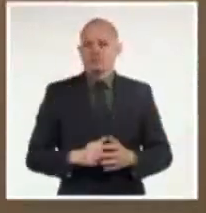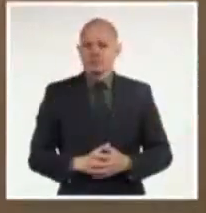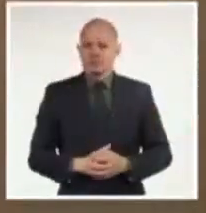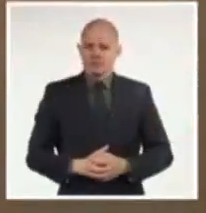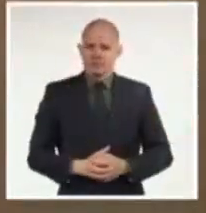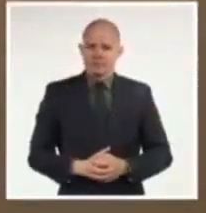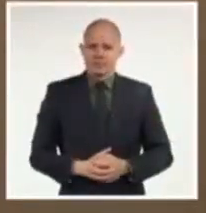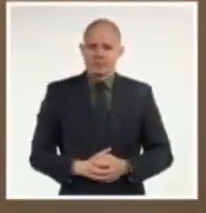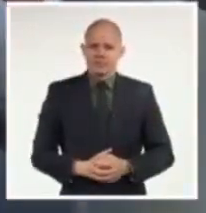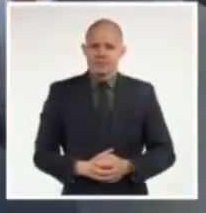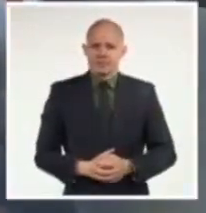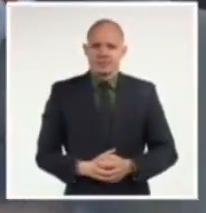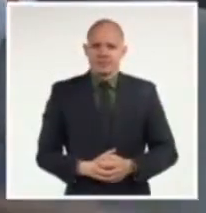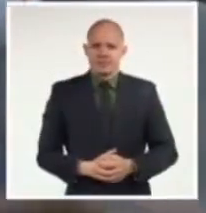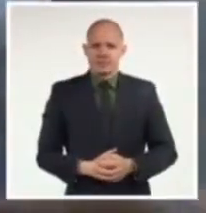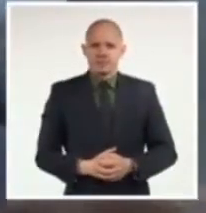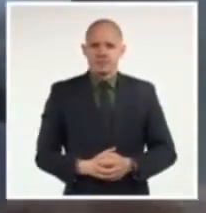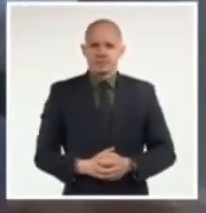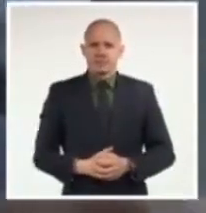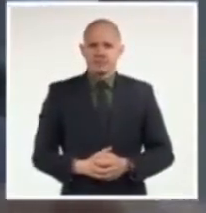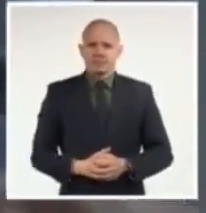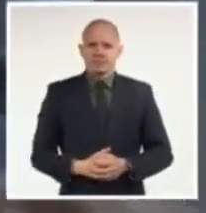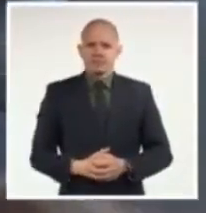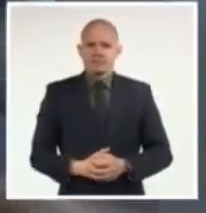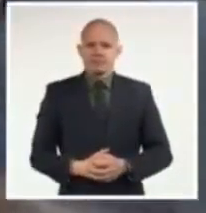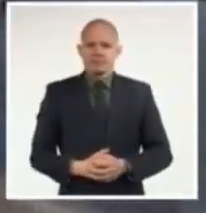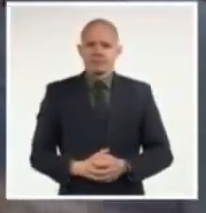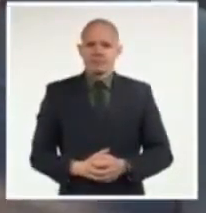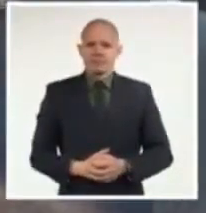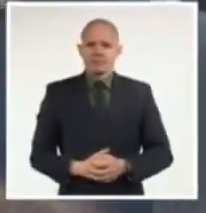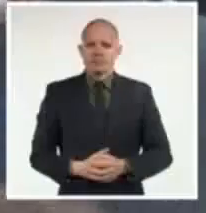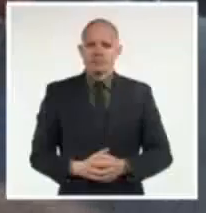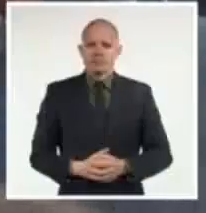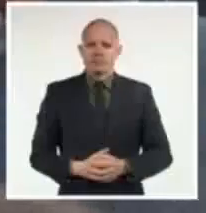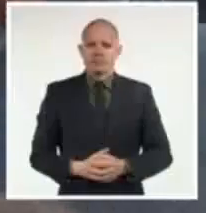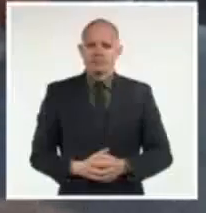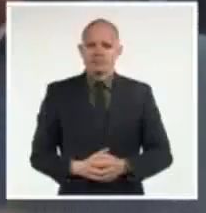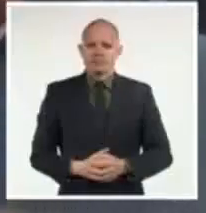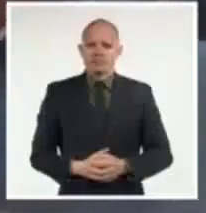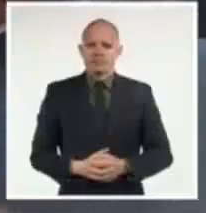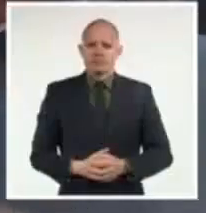Héctor Martínez, Sistema Informativo de la Televisión Cubana.